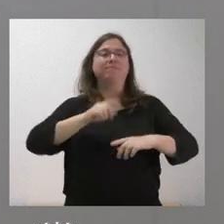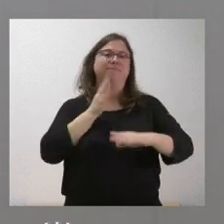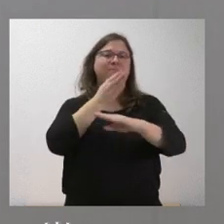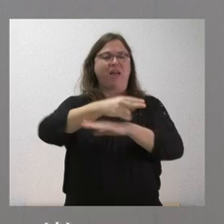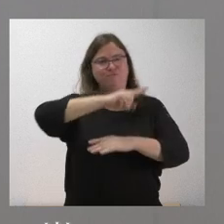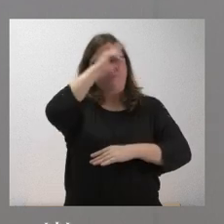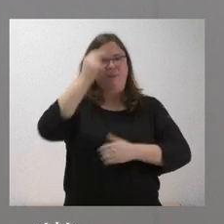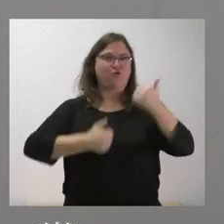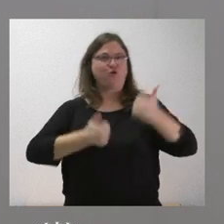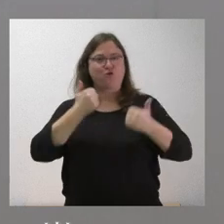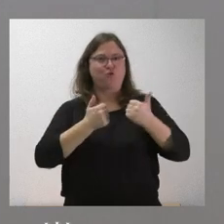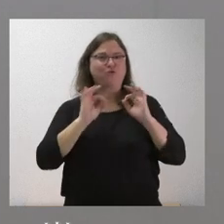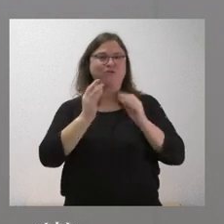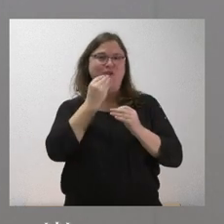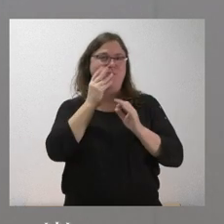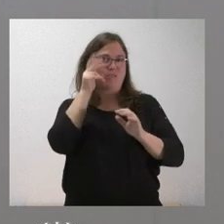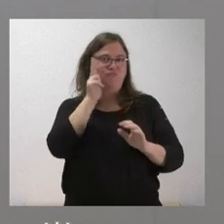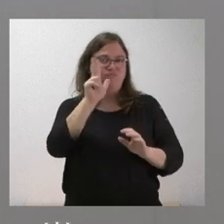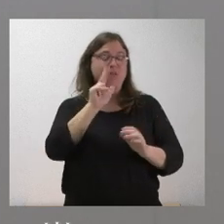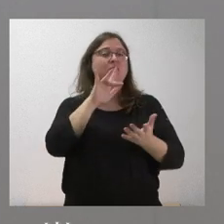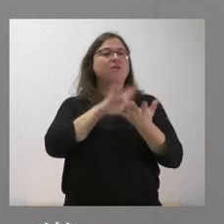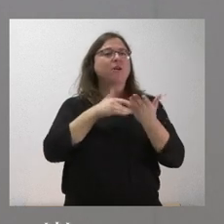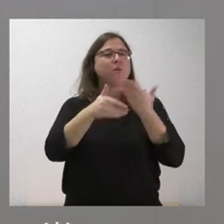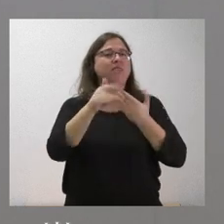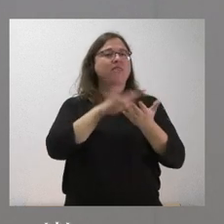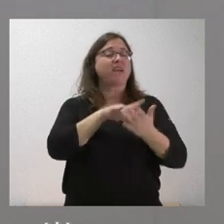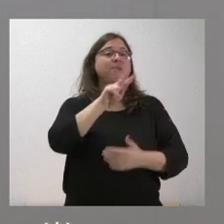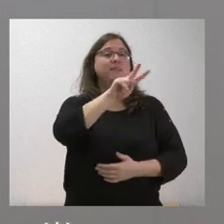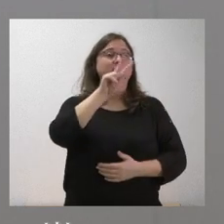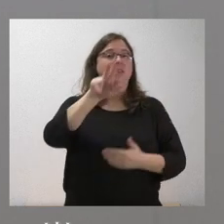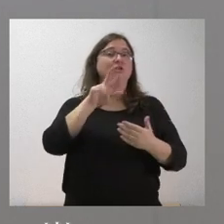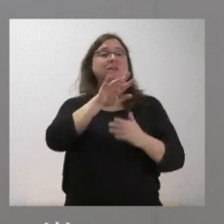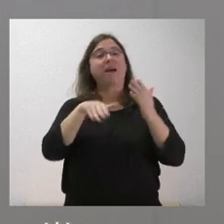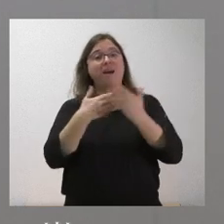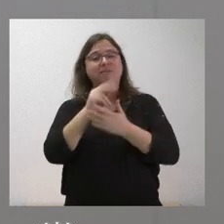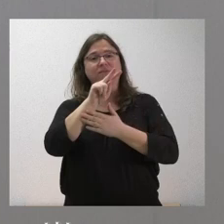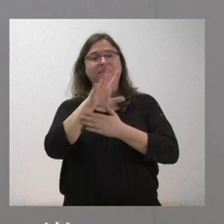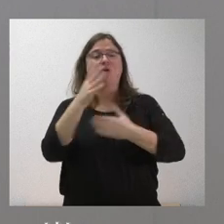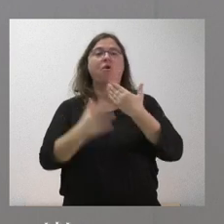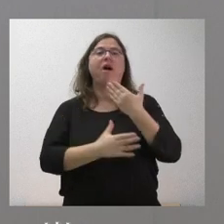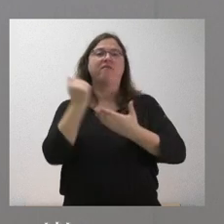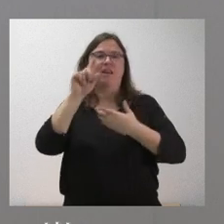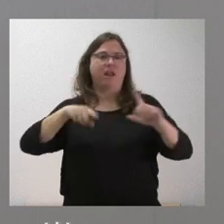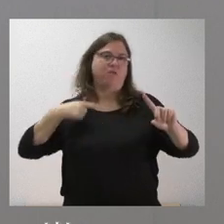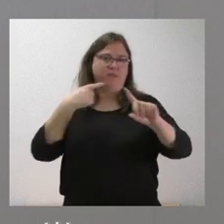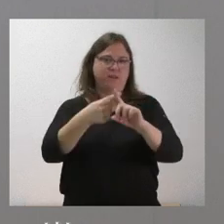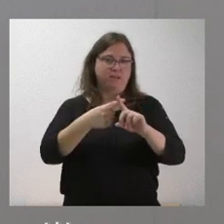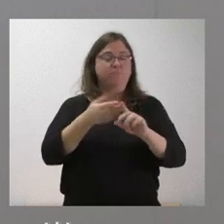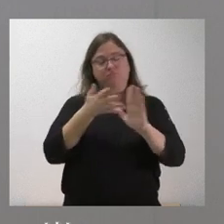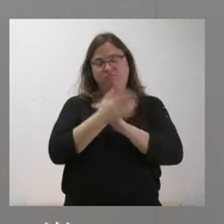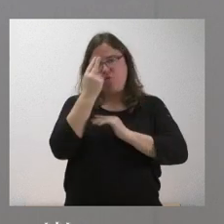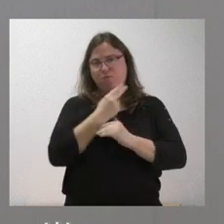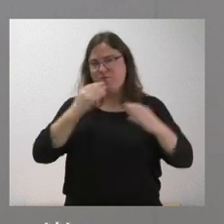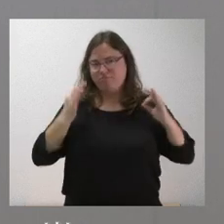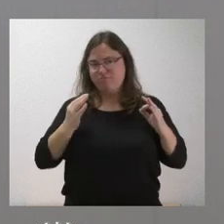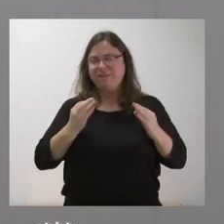400,000 y se desarrollará entre los días 22 y 25 de abril del próximo año lo que refleja claramente el compromiso que tenemos con el